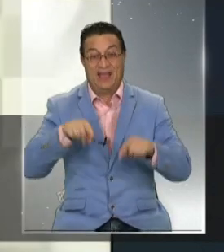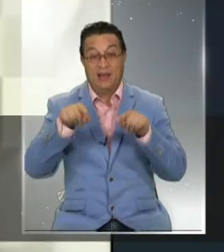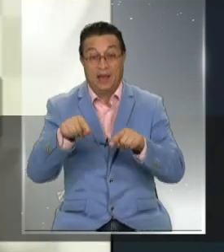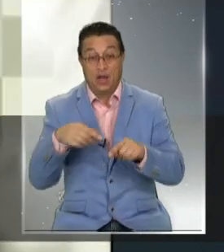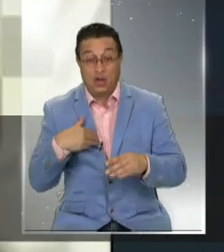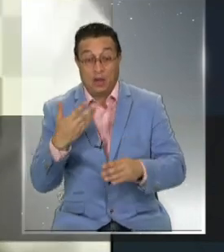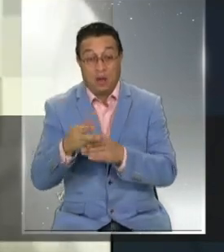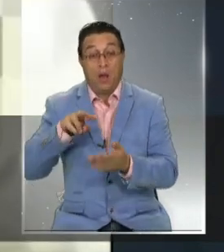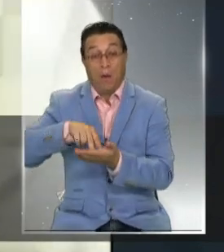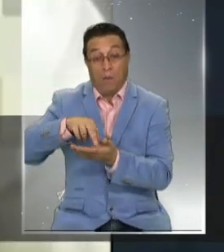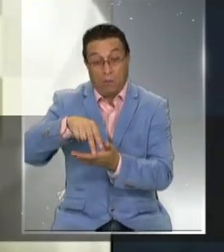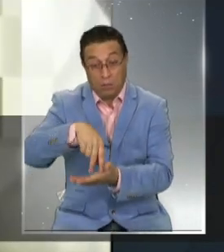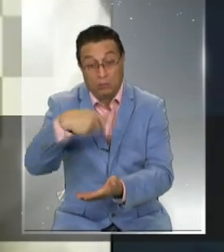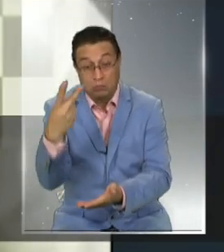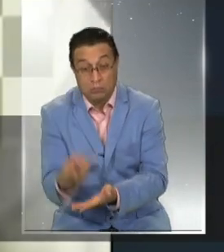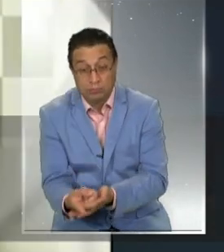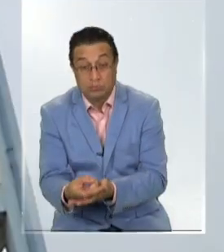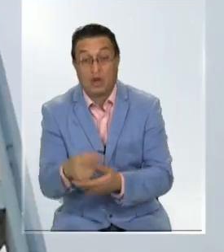equilibrio.